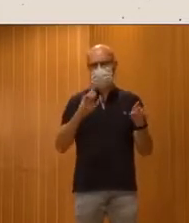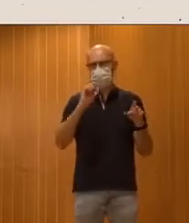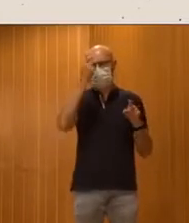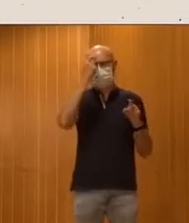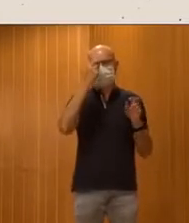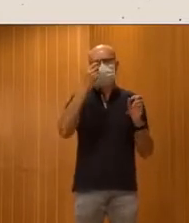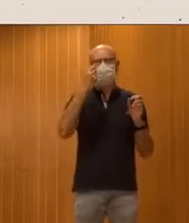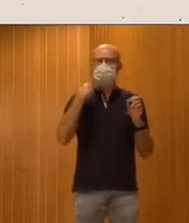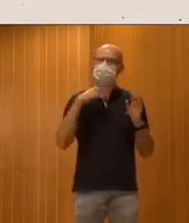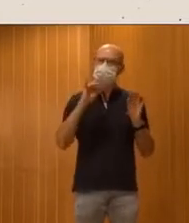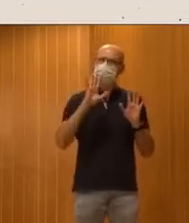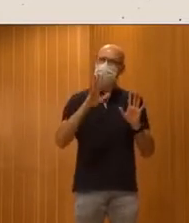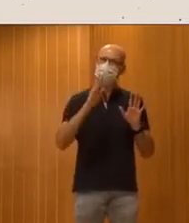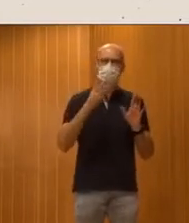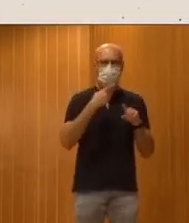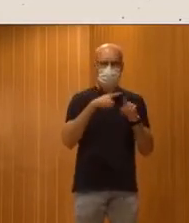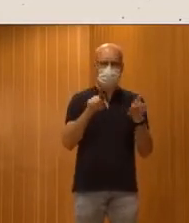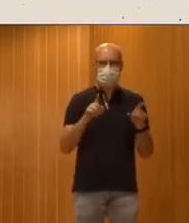diferentes.